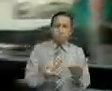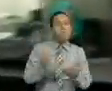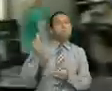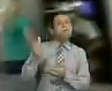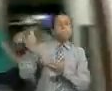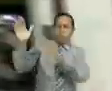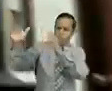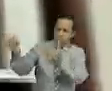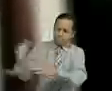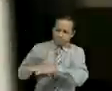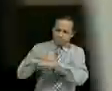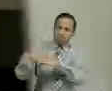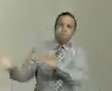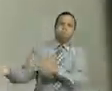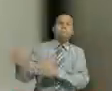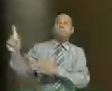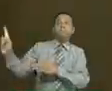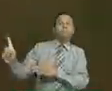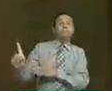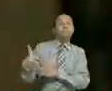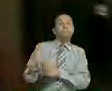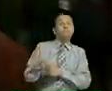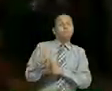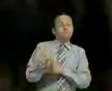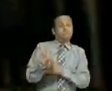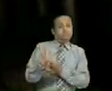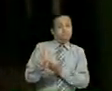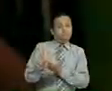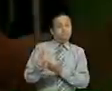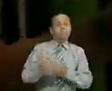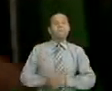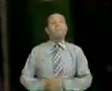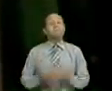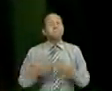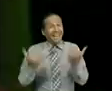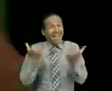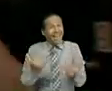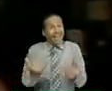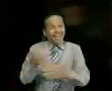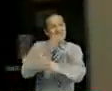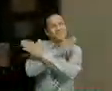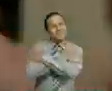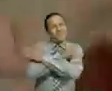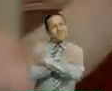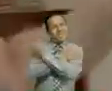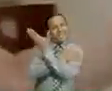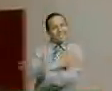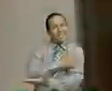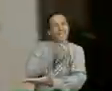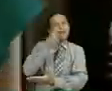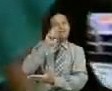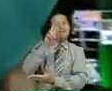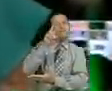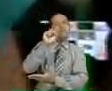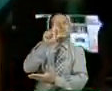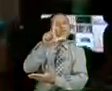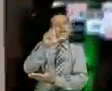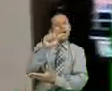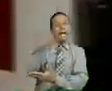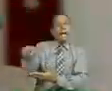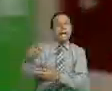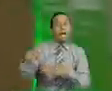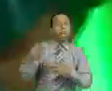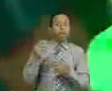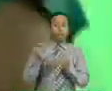ahí está, saliendo del camerino. Así le dimos la bienvenida a Úrsula Stranger, conductora de Noticias de la Mañana,